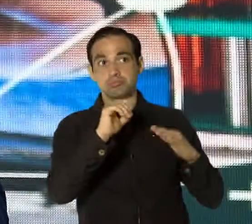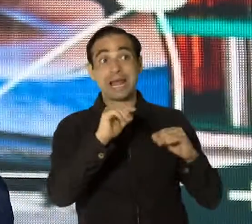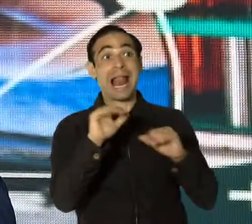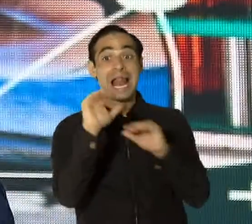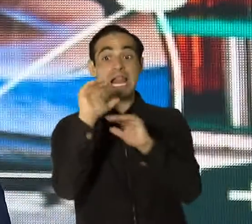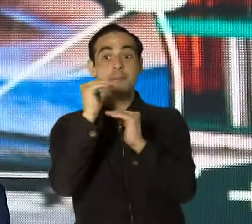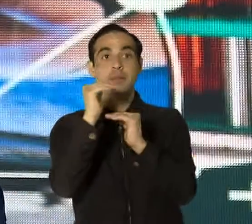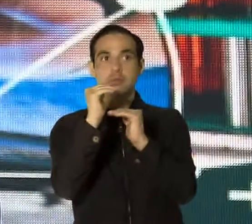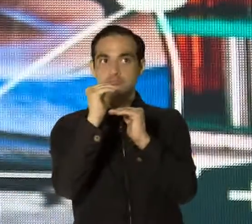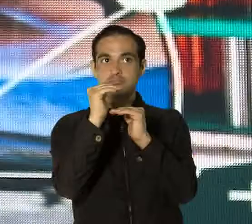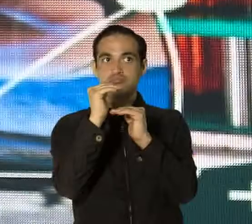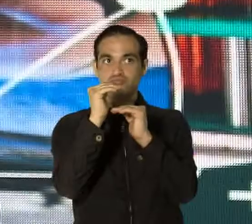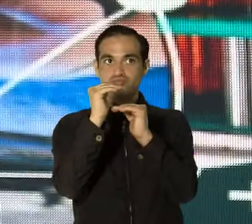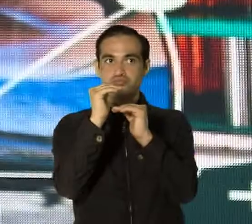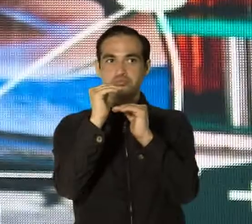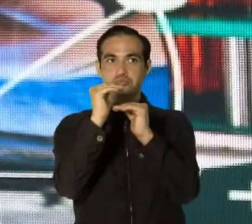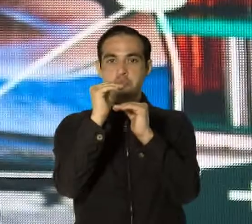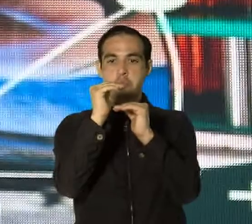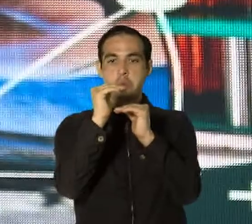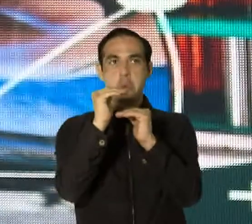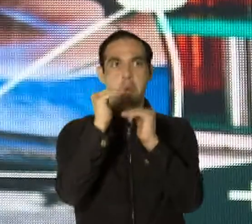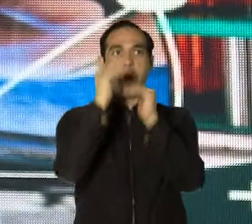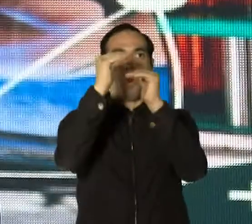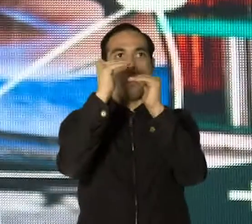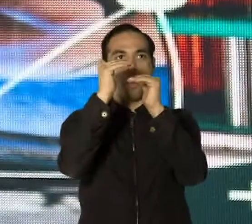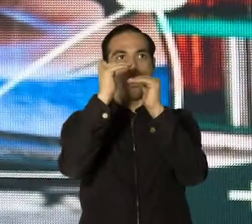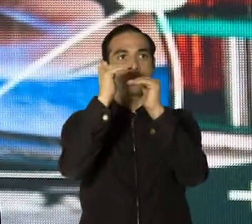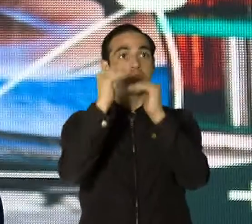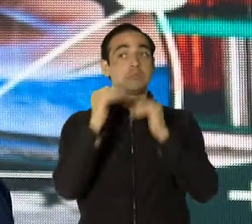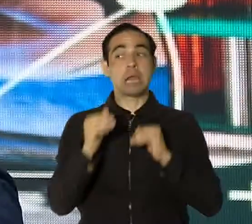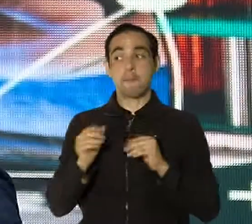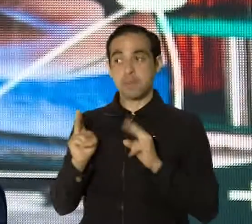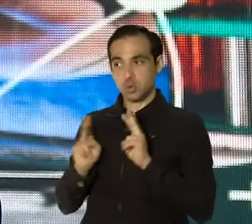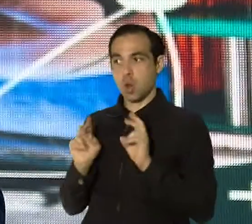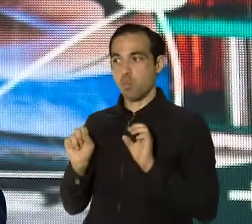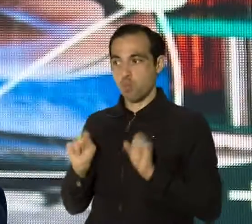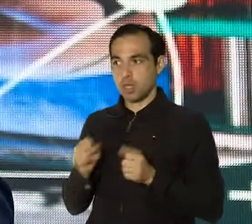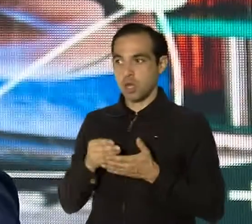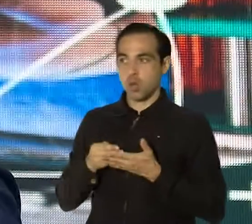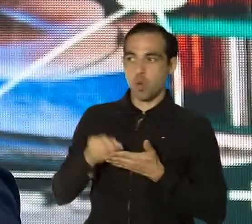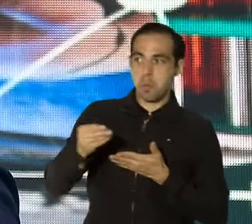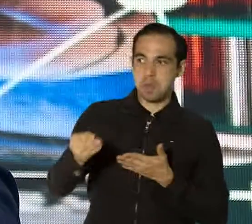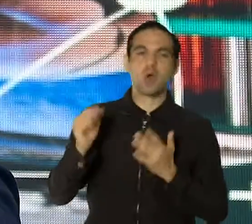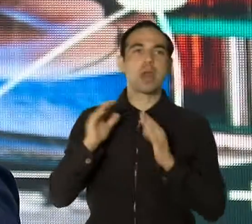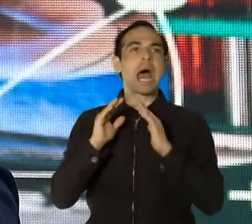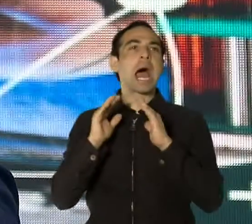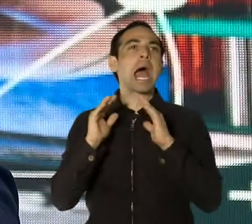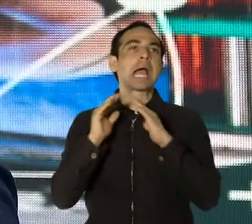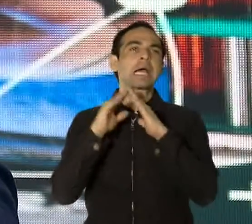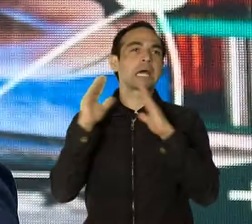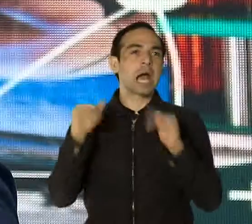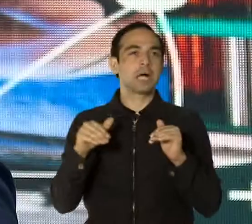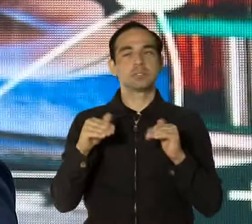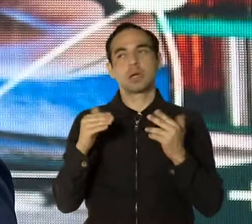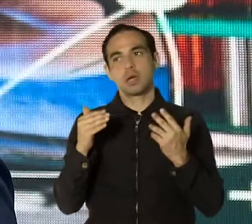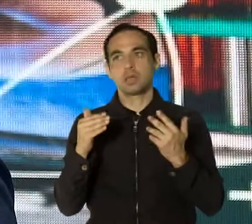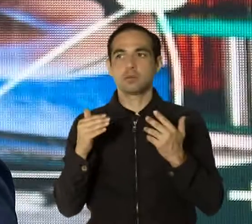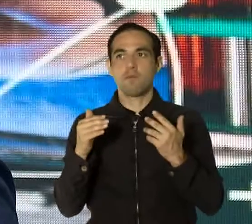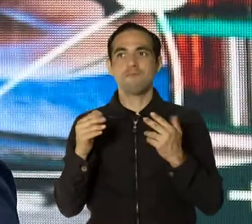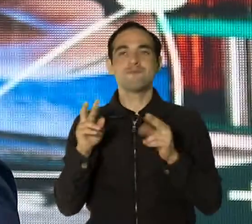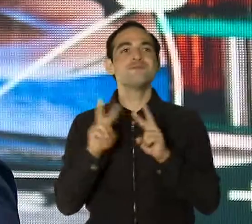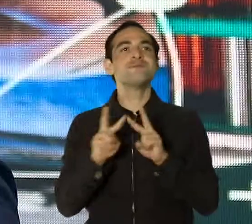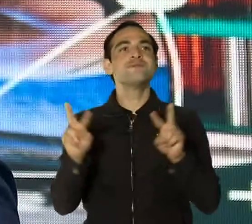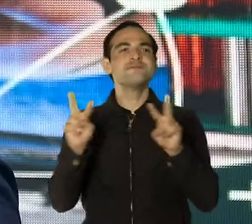aumentado y así el cliente tiene una capacidad mayor de comprar una propiedad un poco, ¿verdad?, de un valor